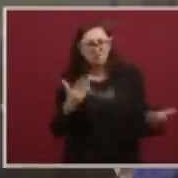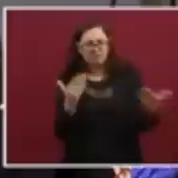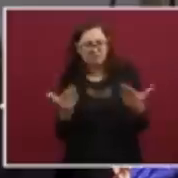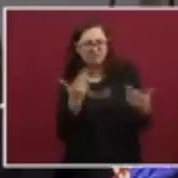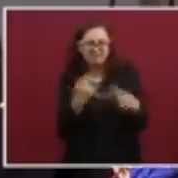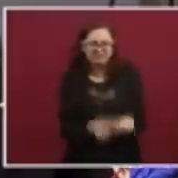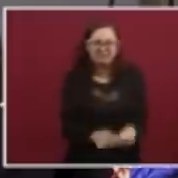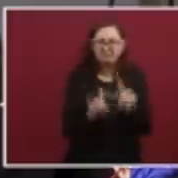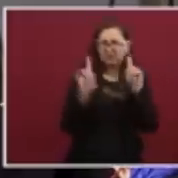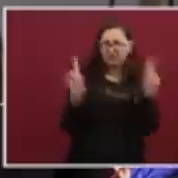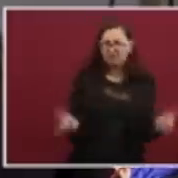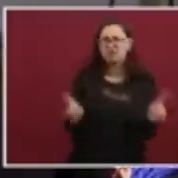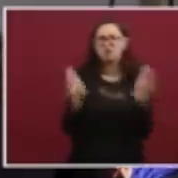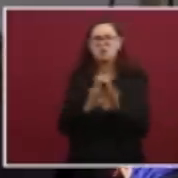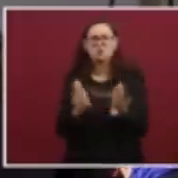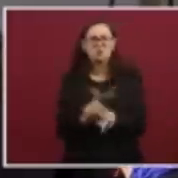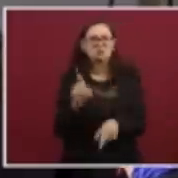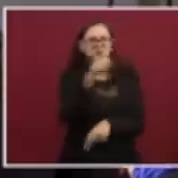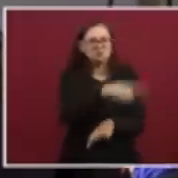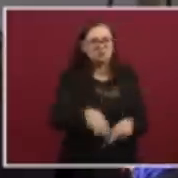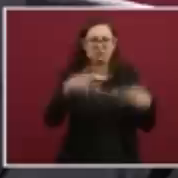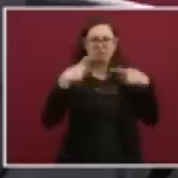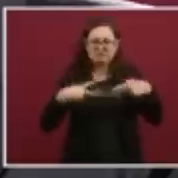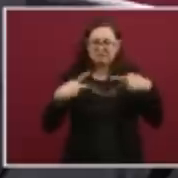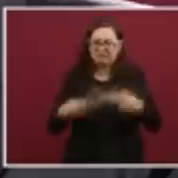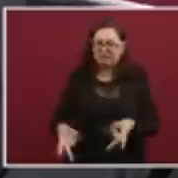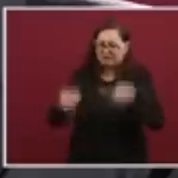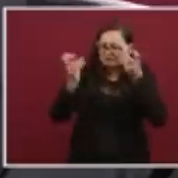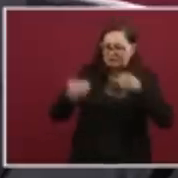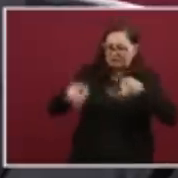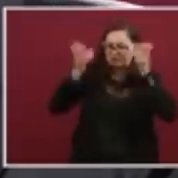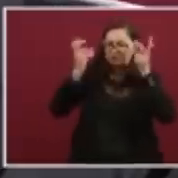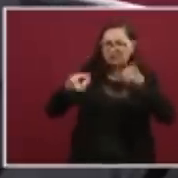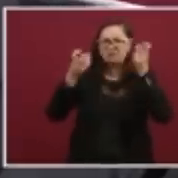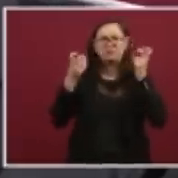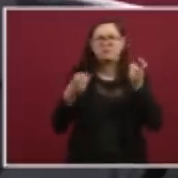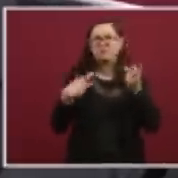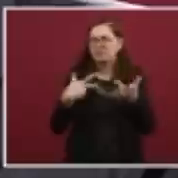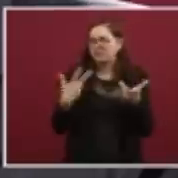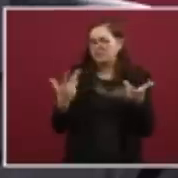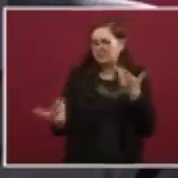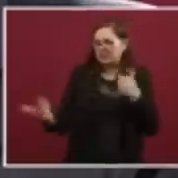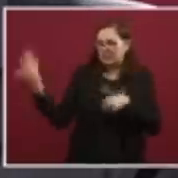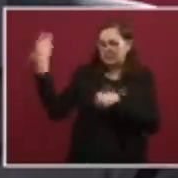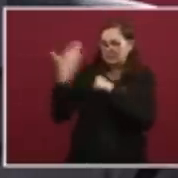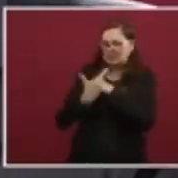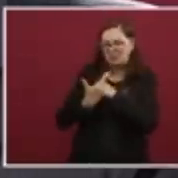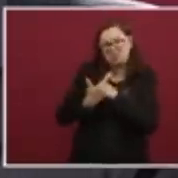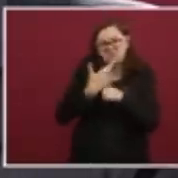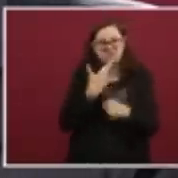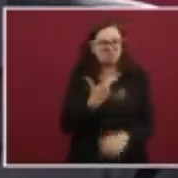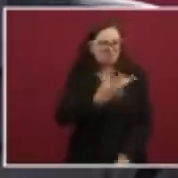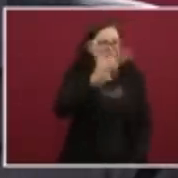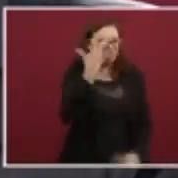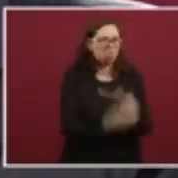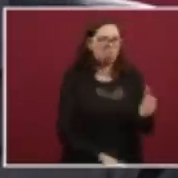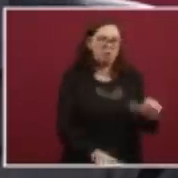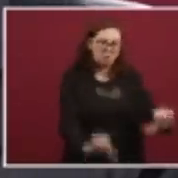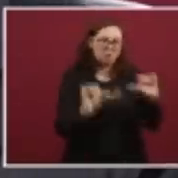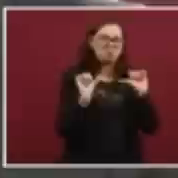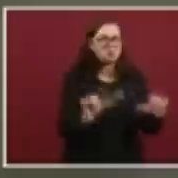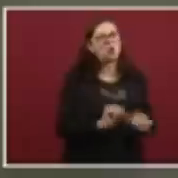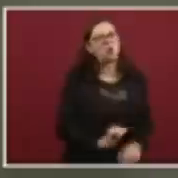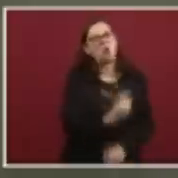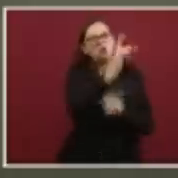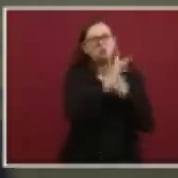roban tanto se fuguen al extranjero o hagan algo y se queden impunes? Y si nos puede comentar cómo va el